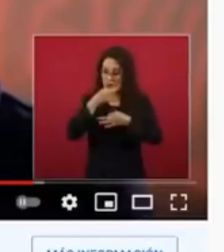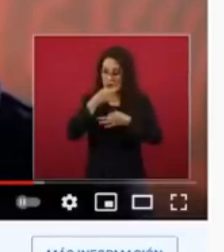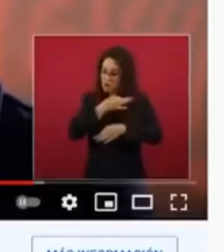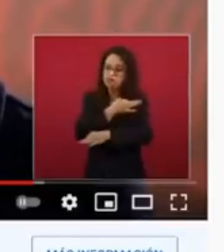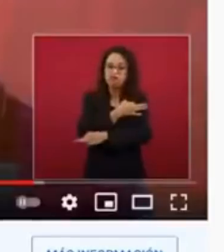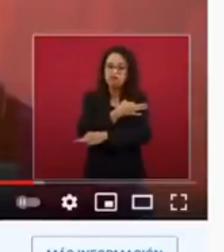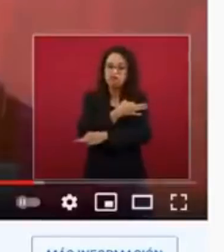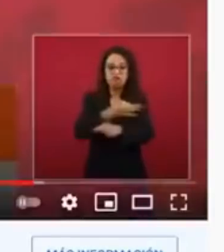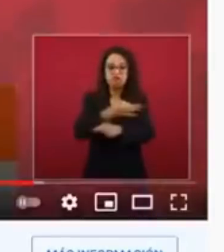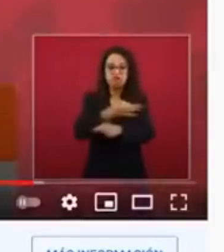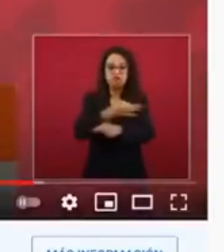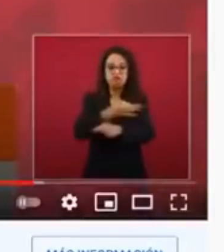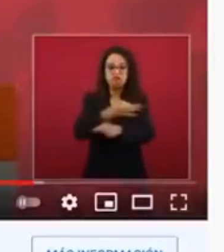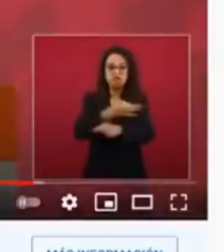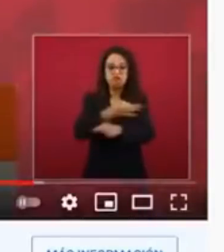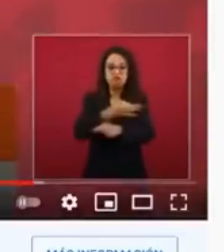Entonces,